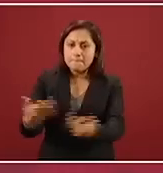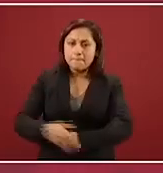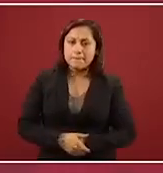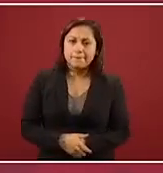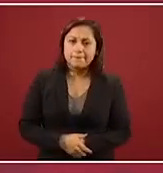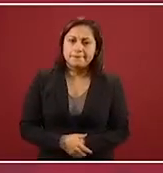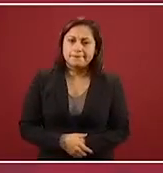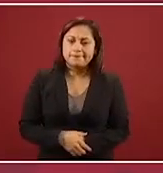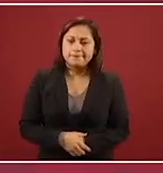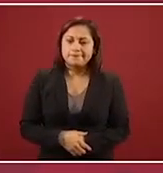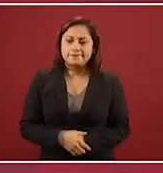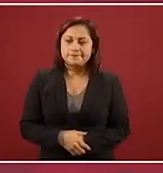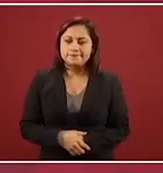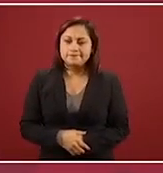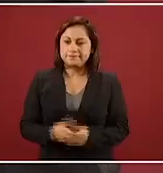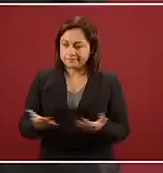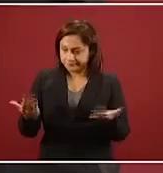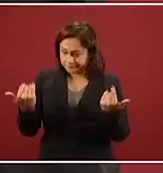A ver.